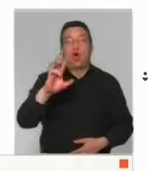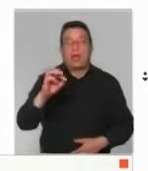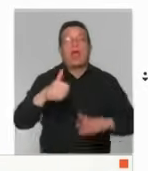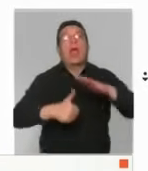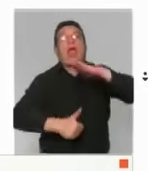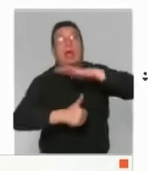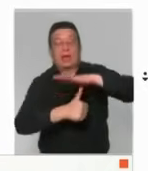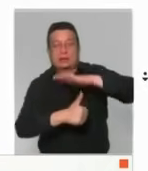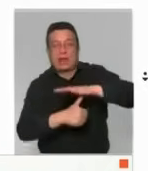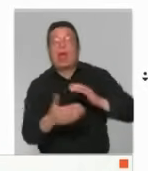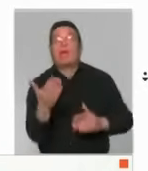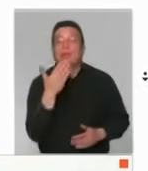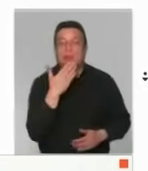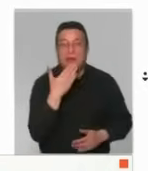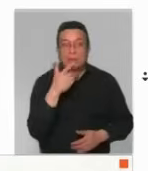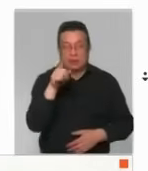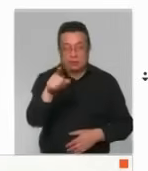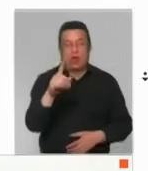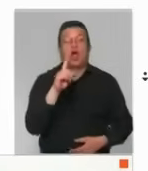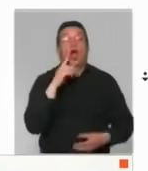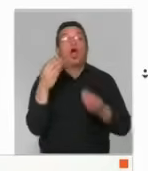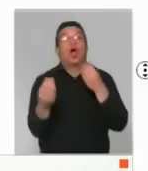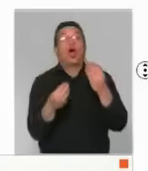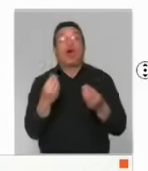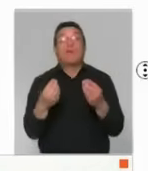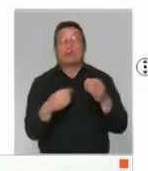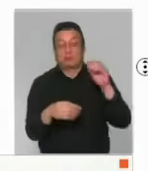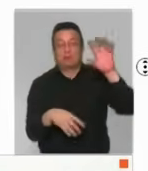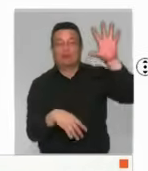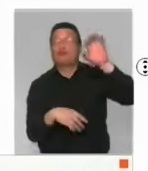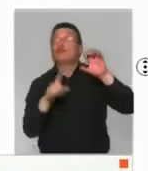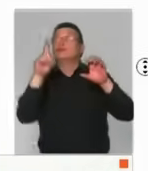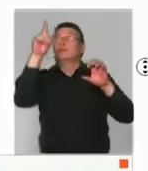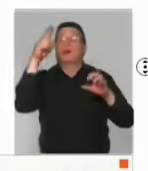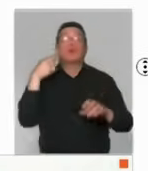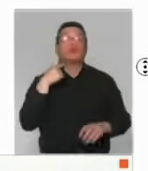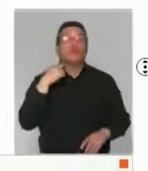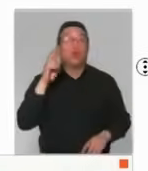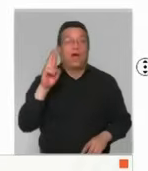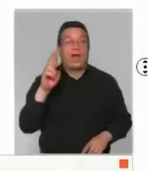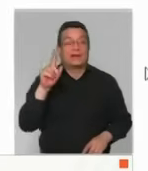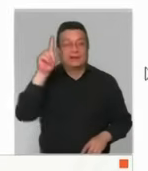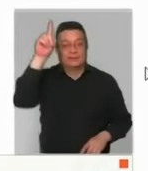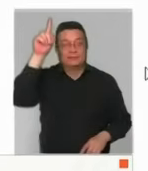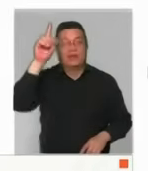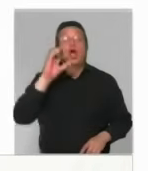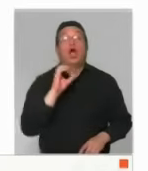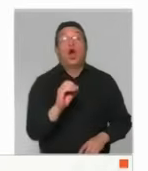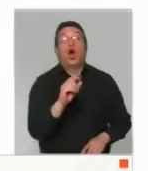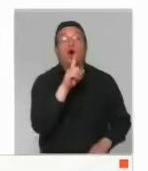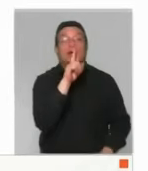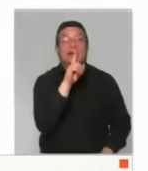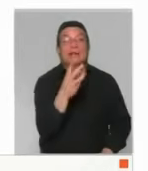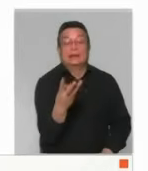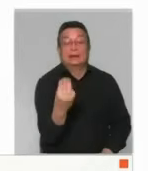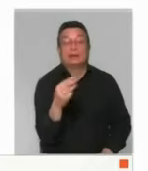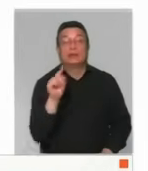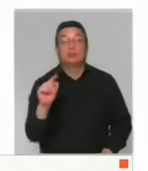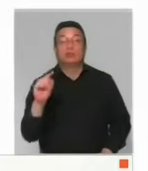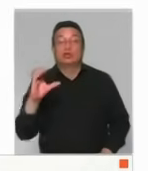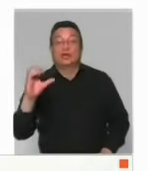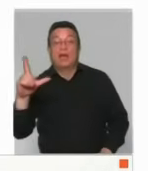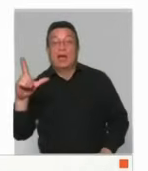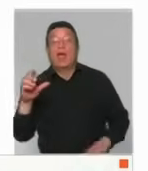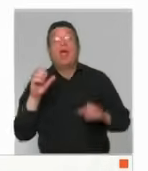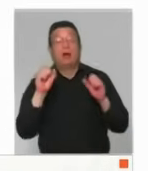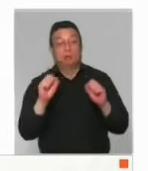y también como a concejal por lo tanto si usted entra t13.cl va a poder encontrar precisamente y si se